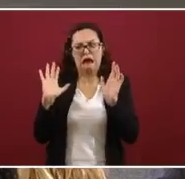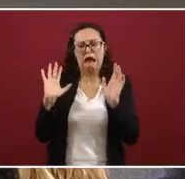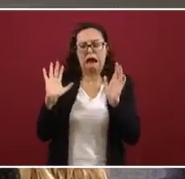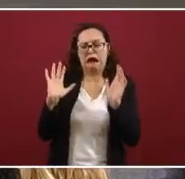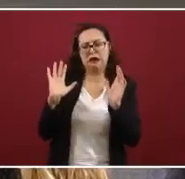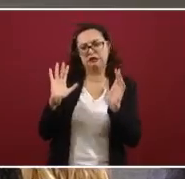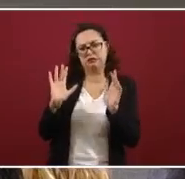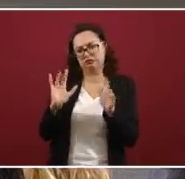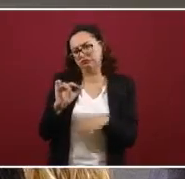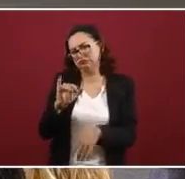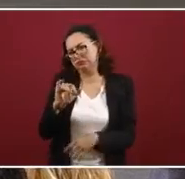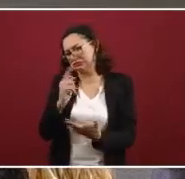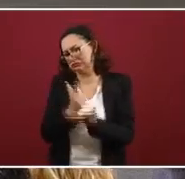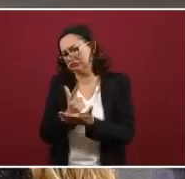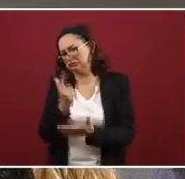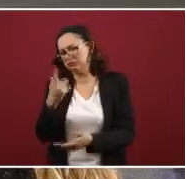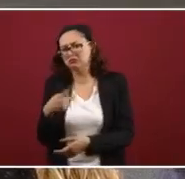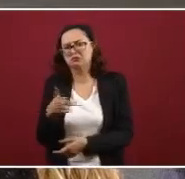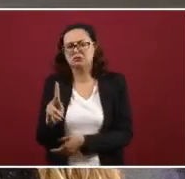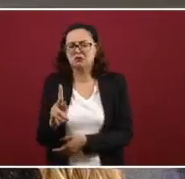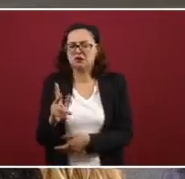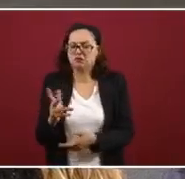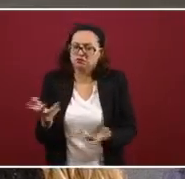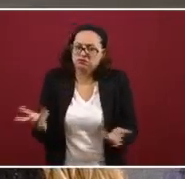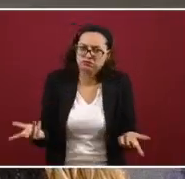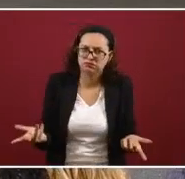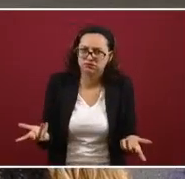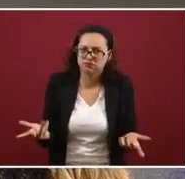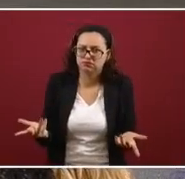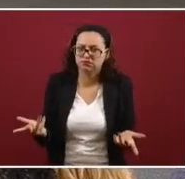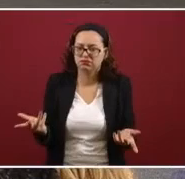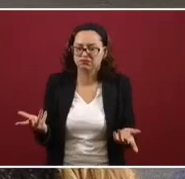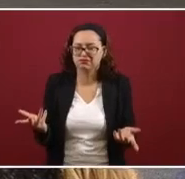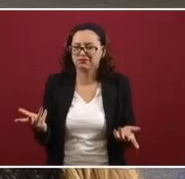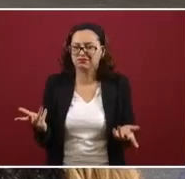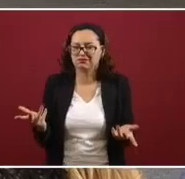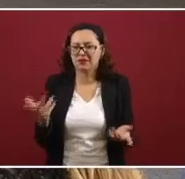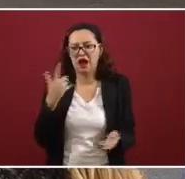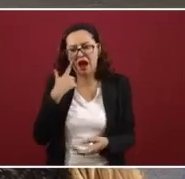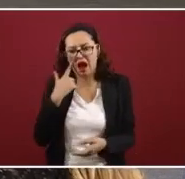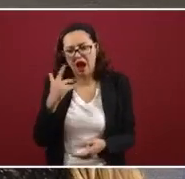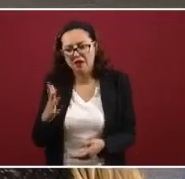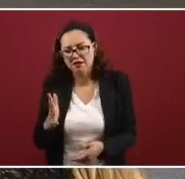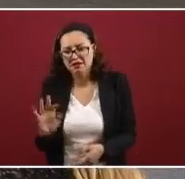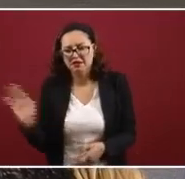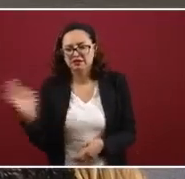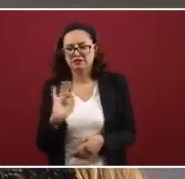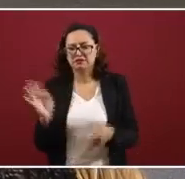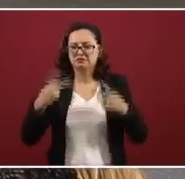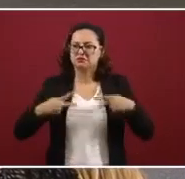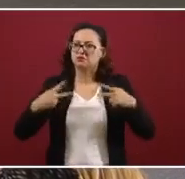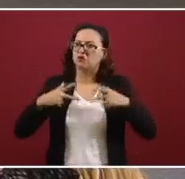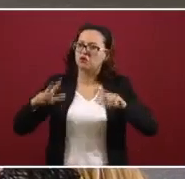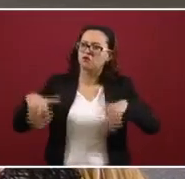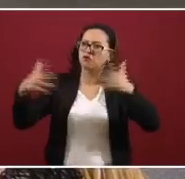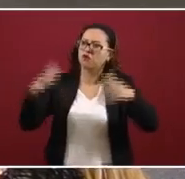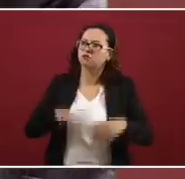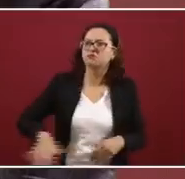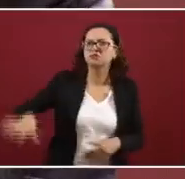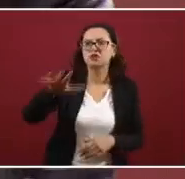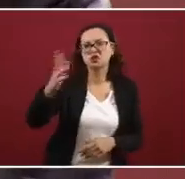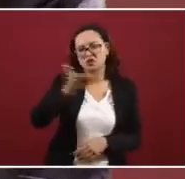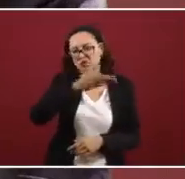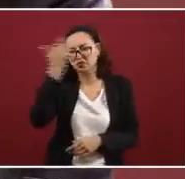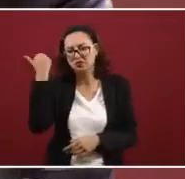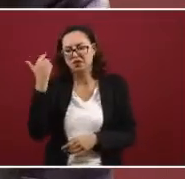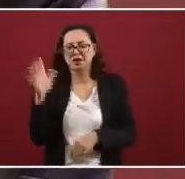Pero resulta, a ver, porque a lo mejor la gente no lo sabe, porque